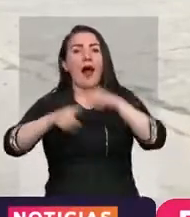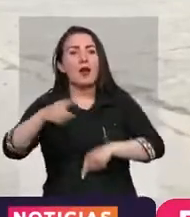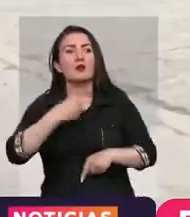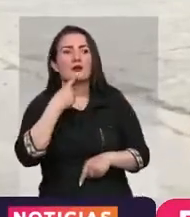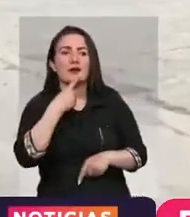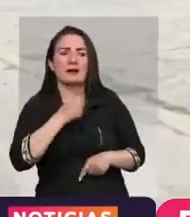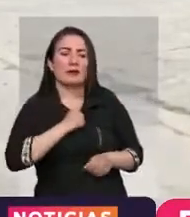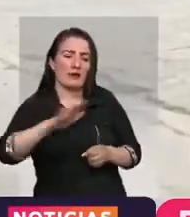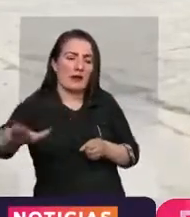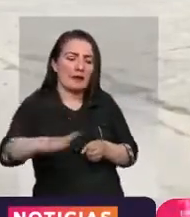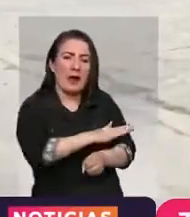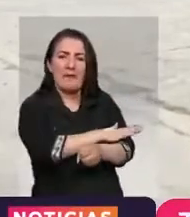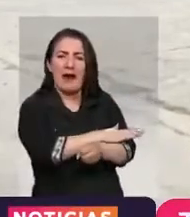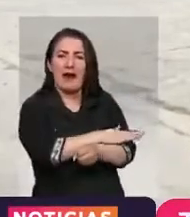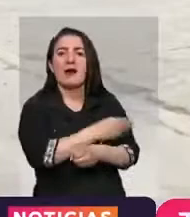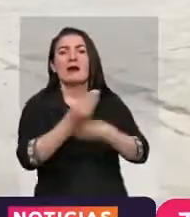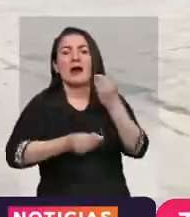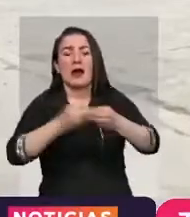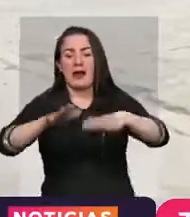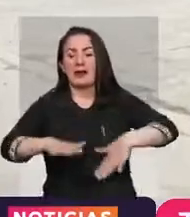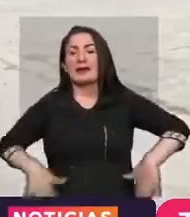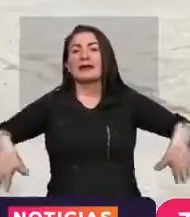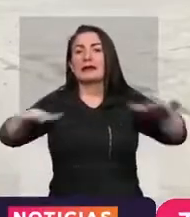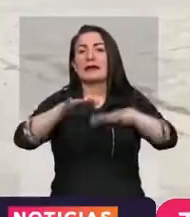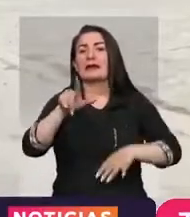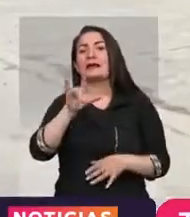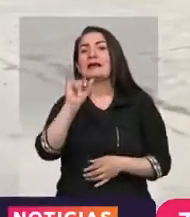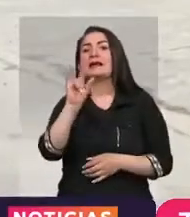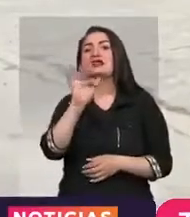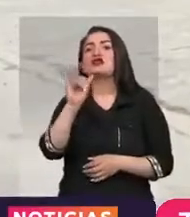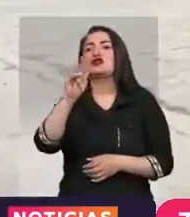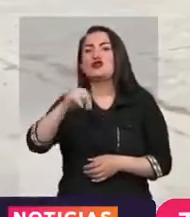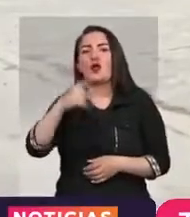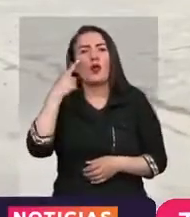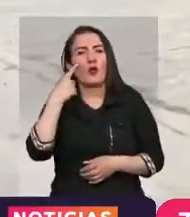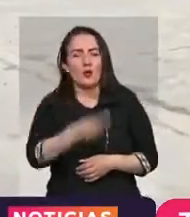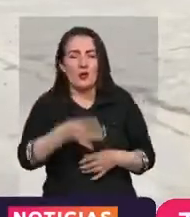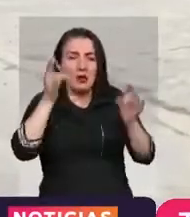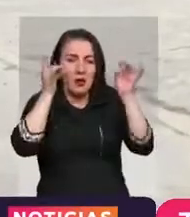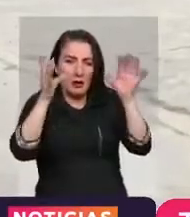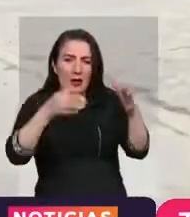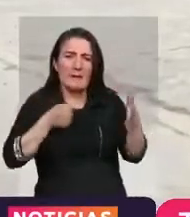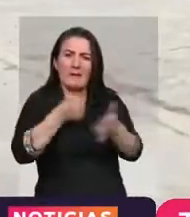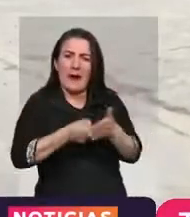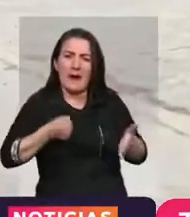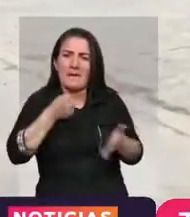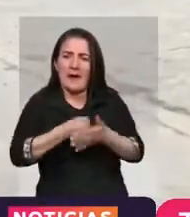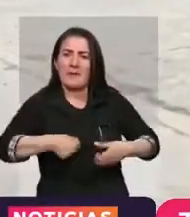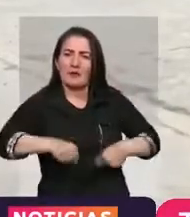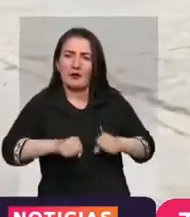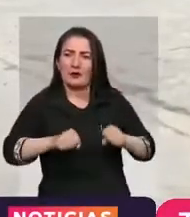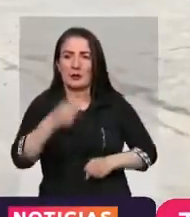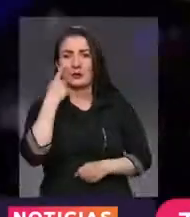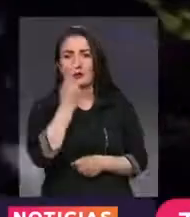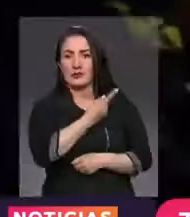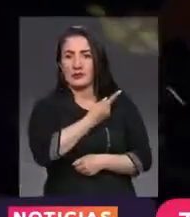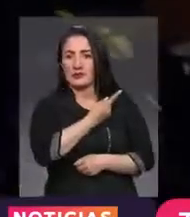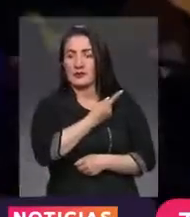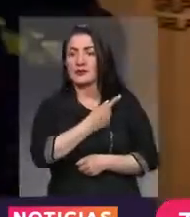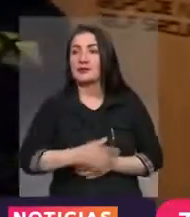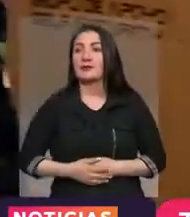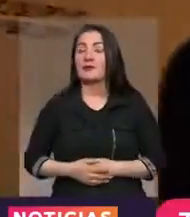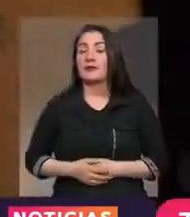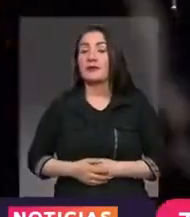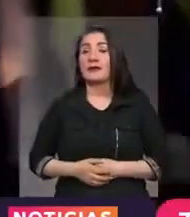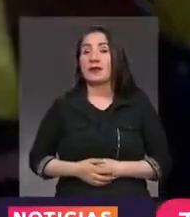que tapara uno de ellos aquí en el sector del Listón, justamente porque presentaba alto índice de accidentalidad. La